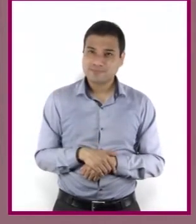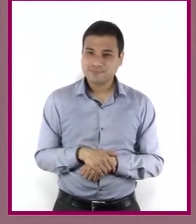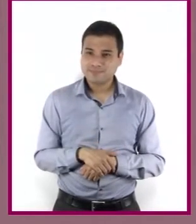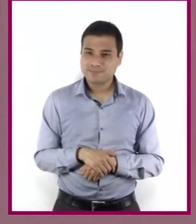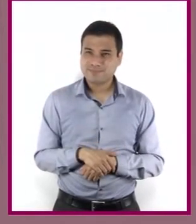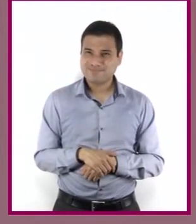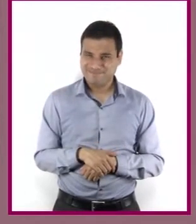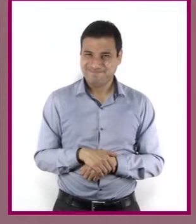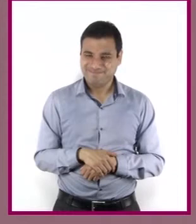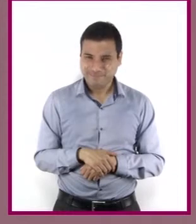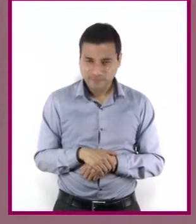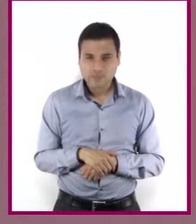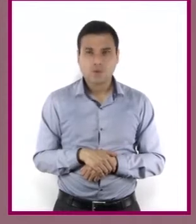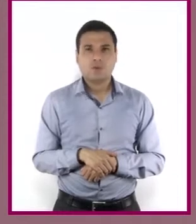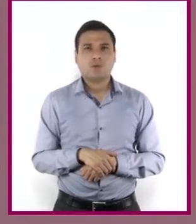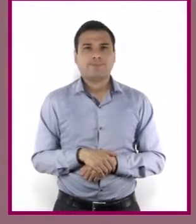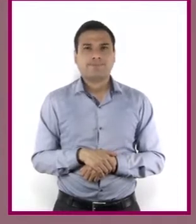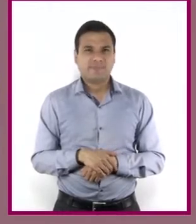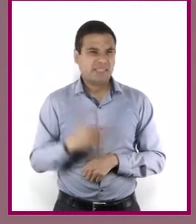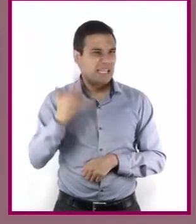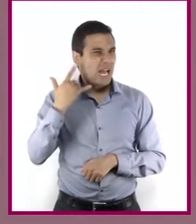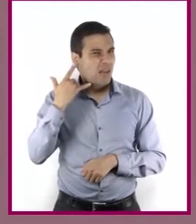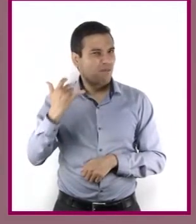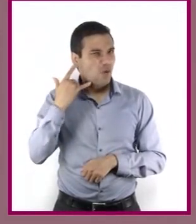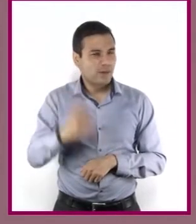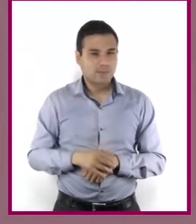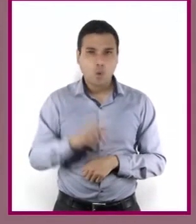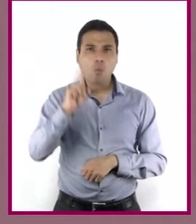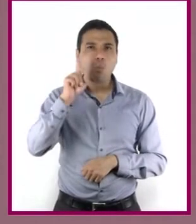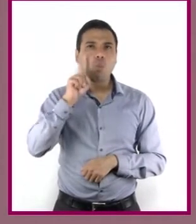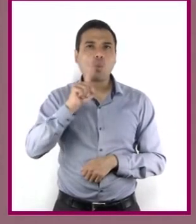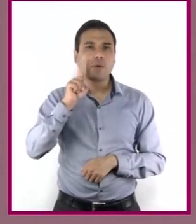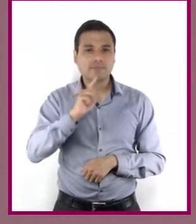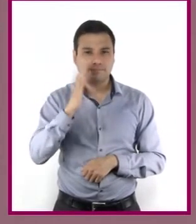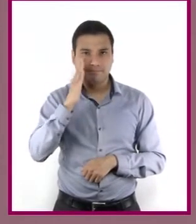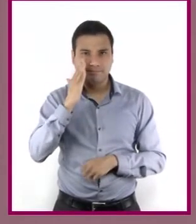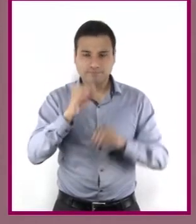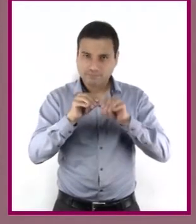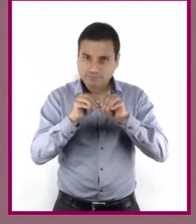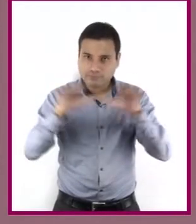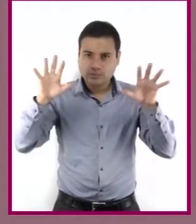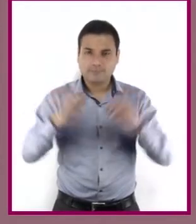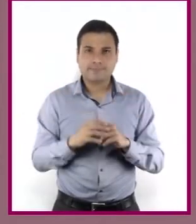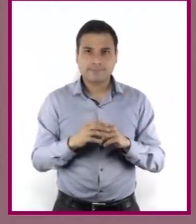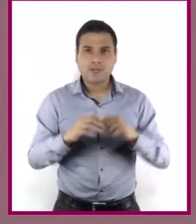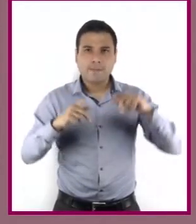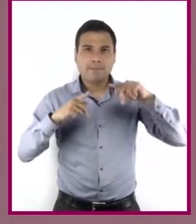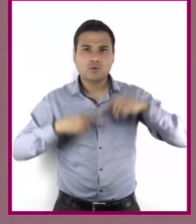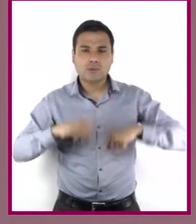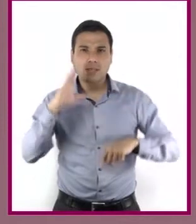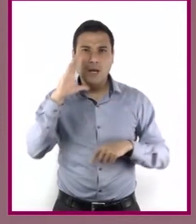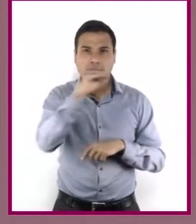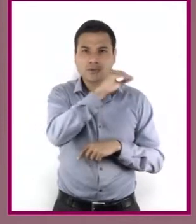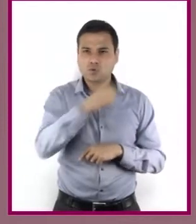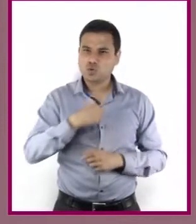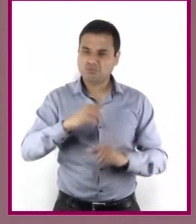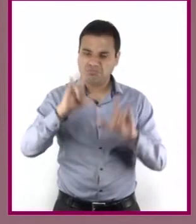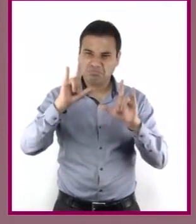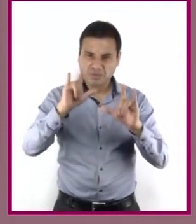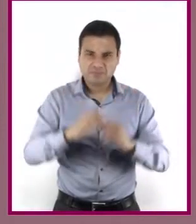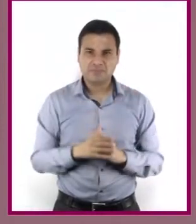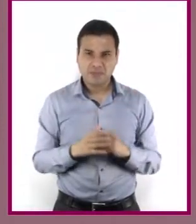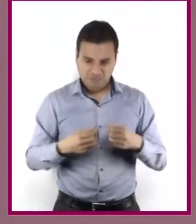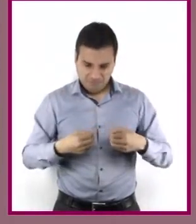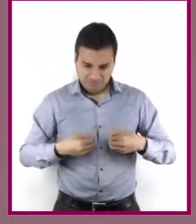Oakland, California, escribió en redes sociales: "Gente negra, los amo, nos amamos, nuestras